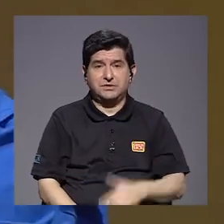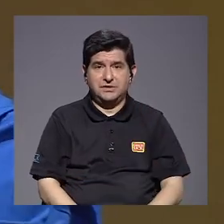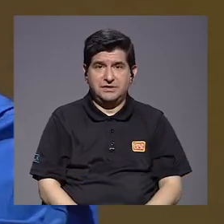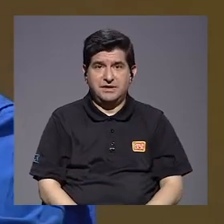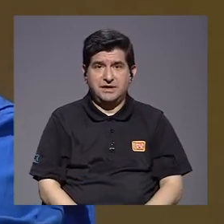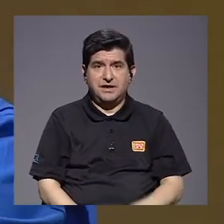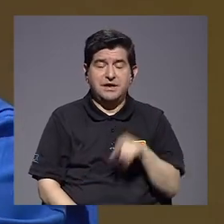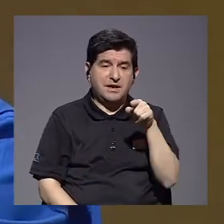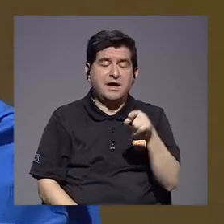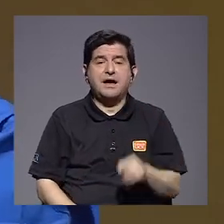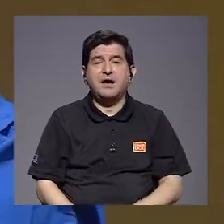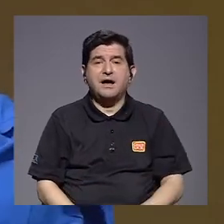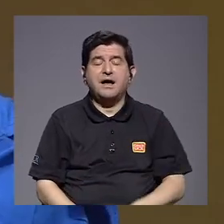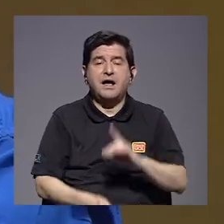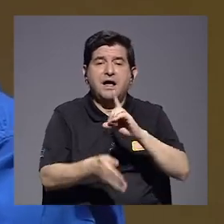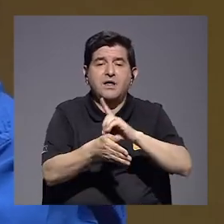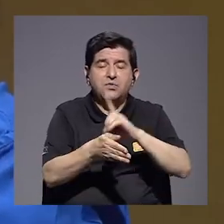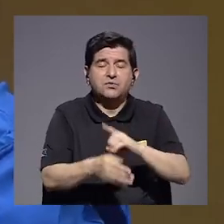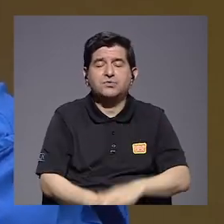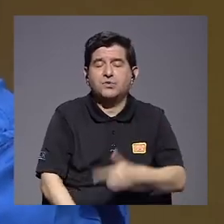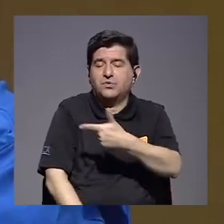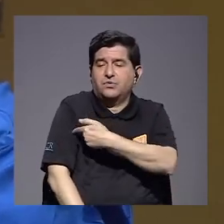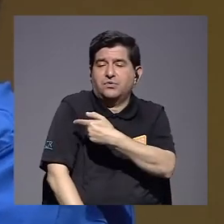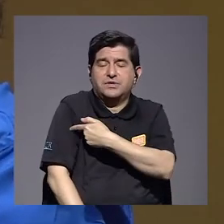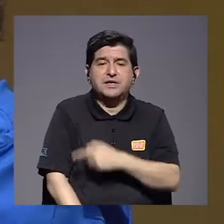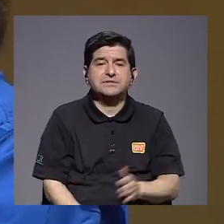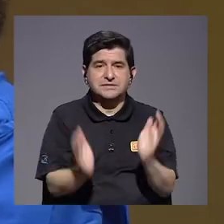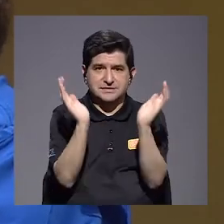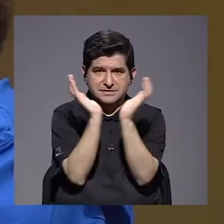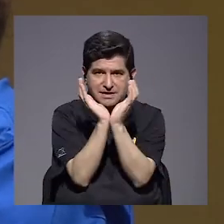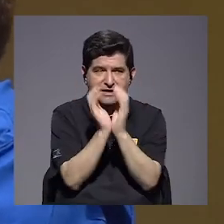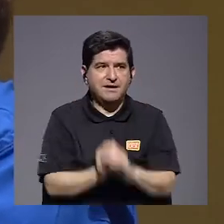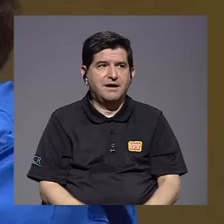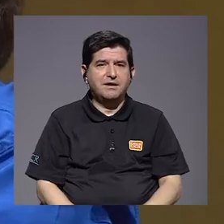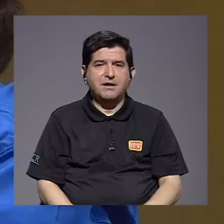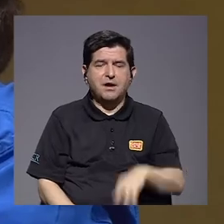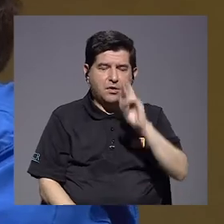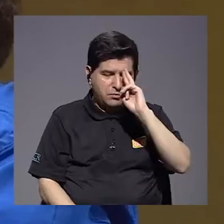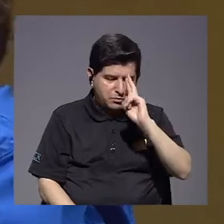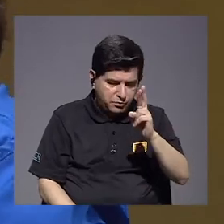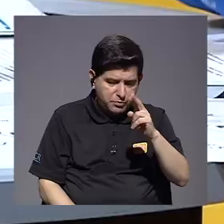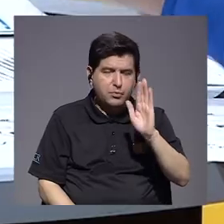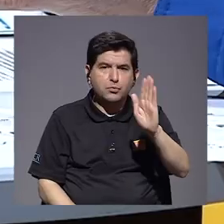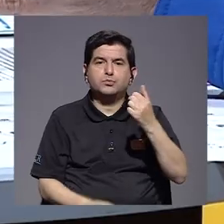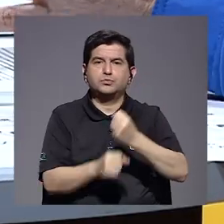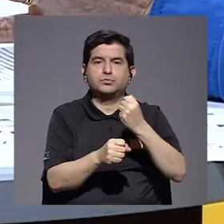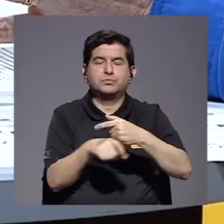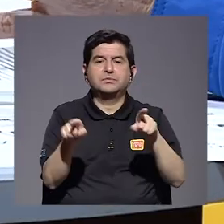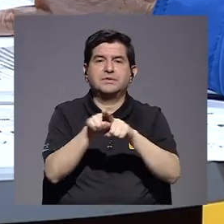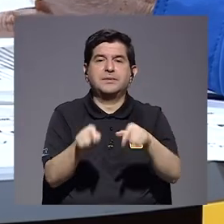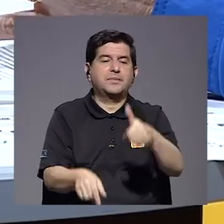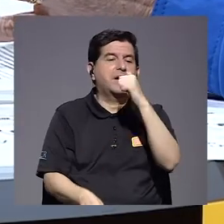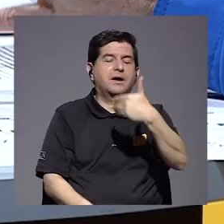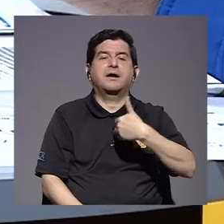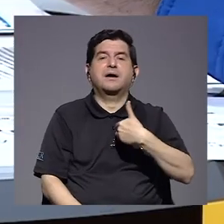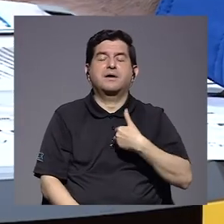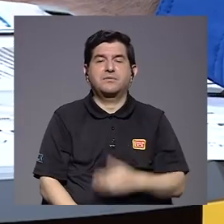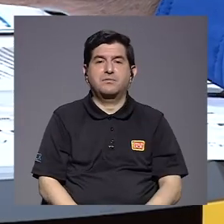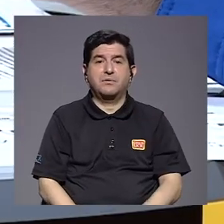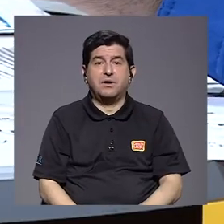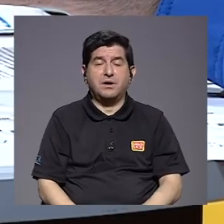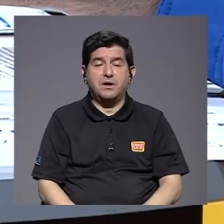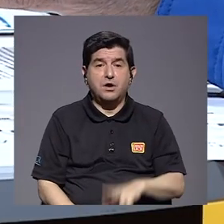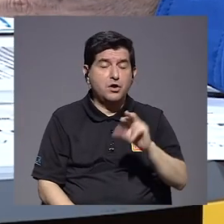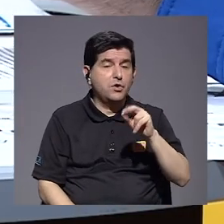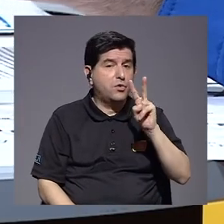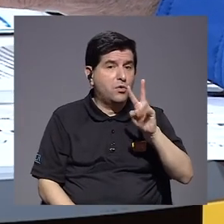nuestros doctores y enfermeras en la caja, que realmente de ahí hay que admirar el trabajo que están haciendo, pero tenemos agua, y aunque no hayan tenido